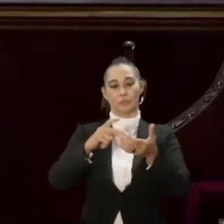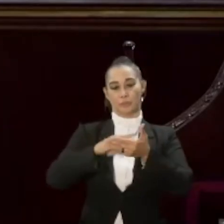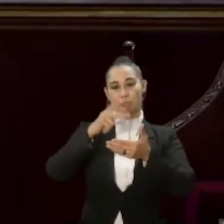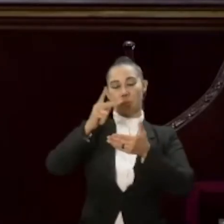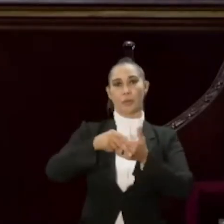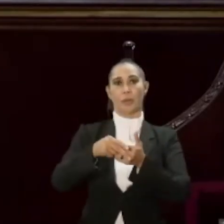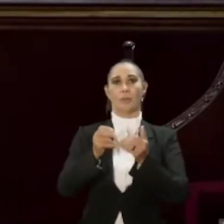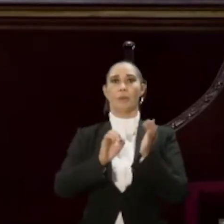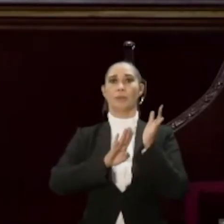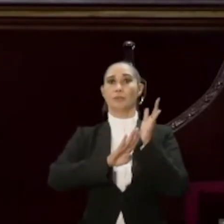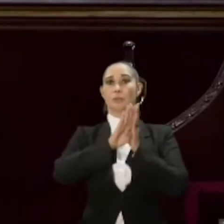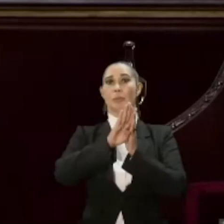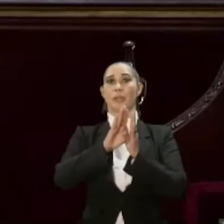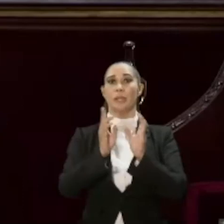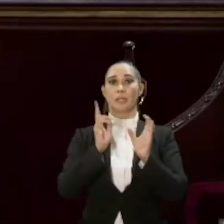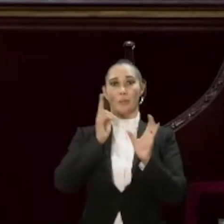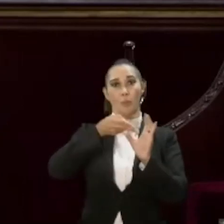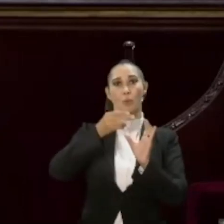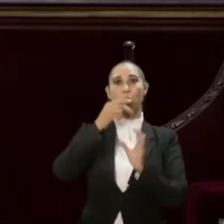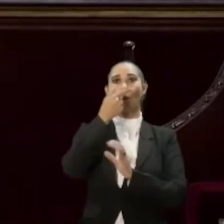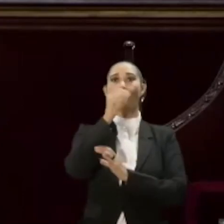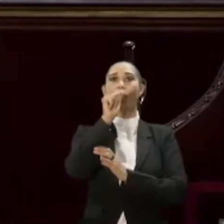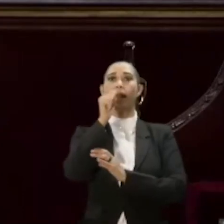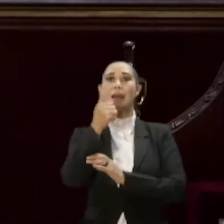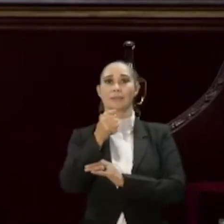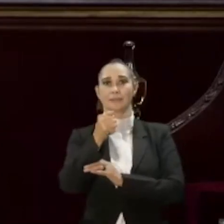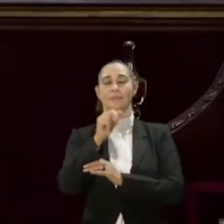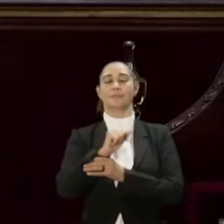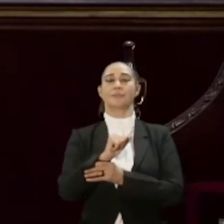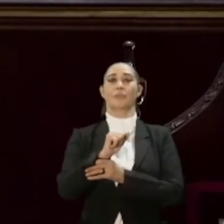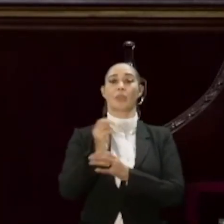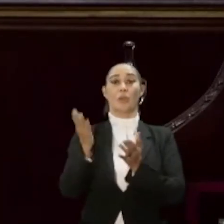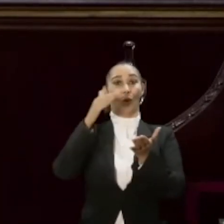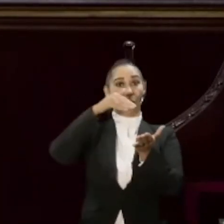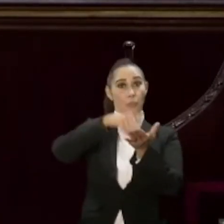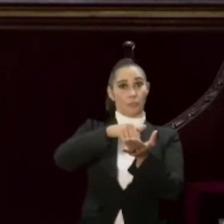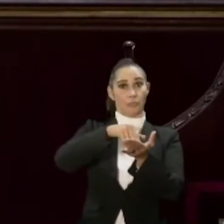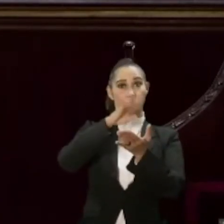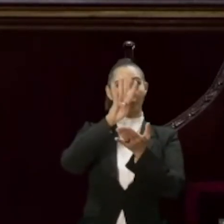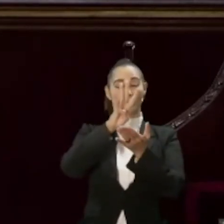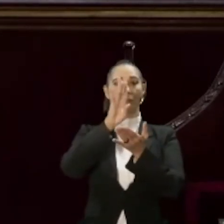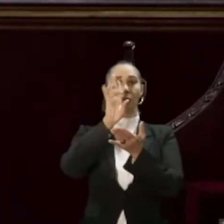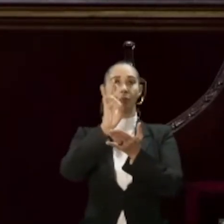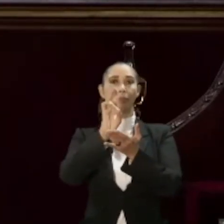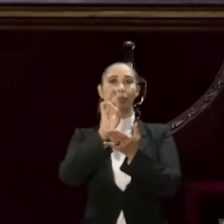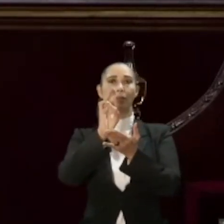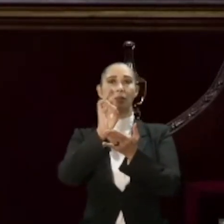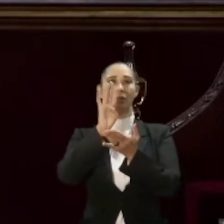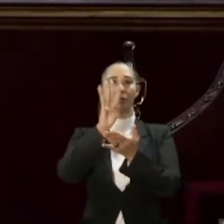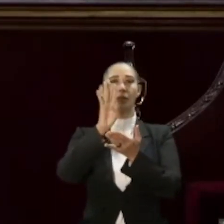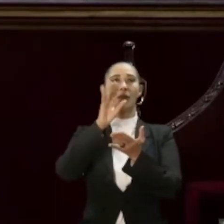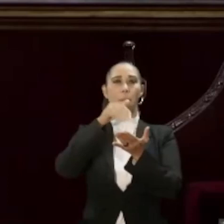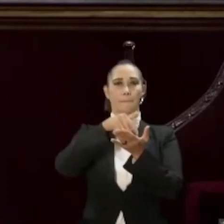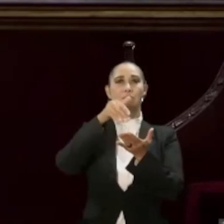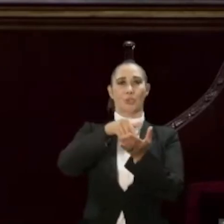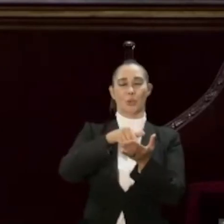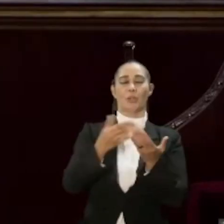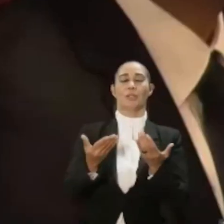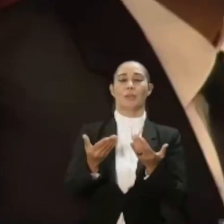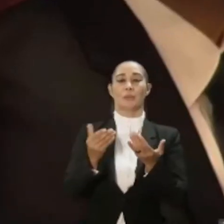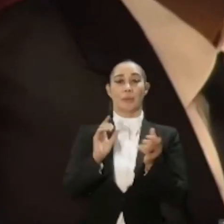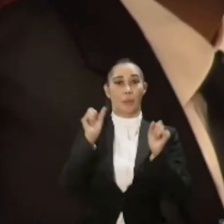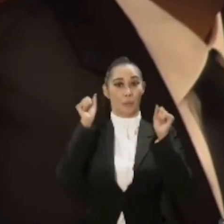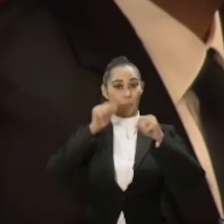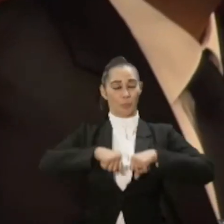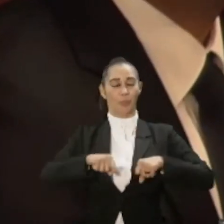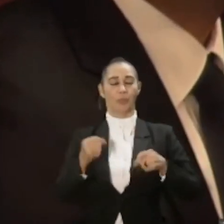programas Supérate y Bonogás, y se transfirieron 44.129 millones adicionales a lo programado para cubrir